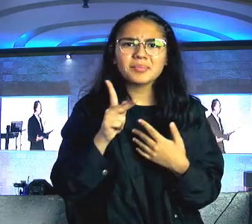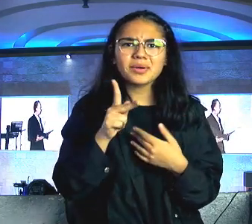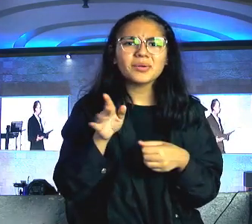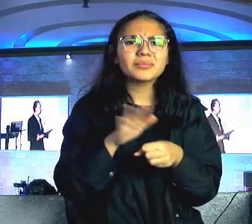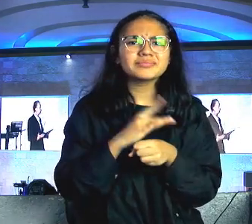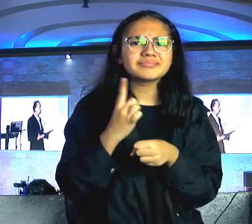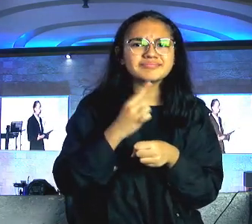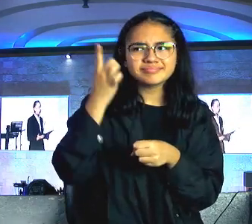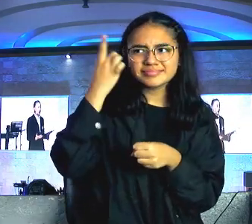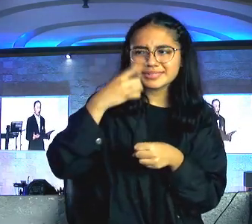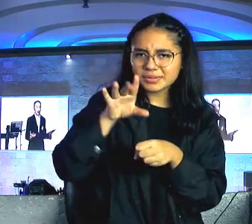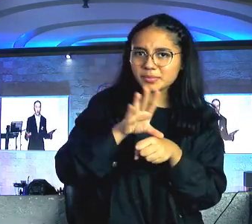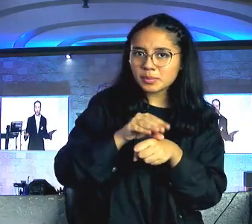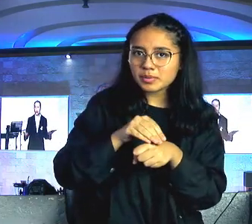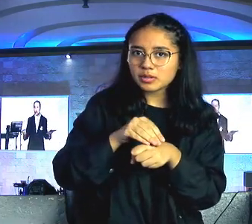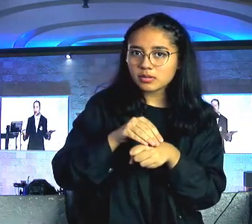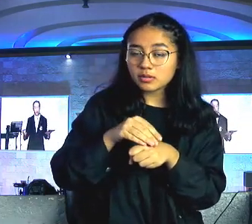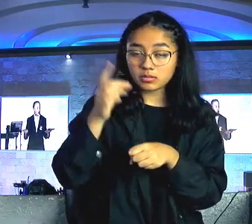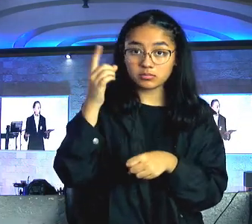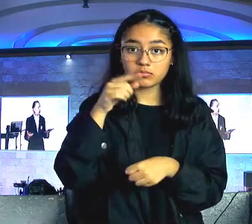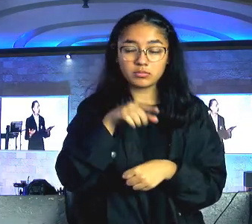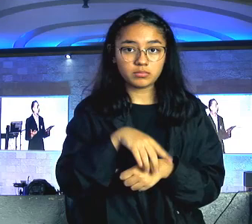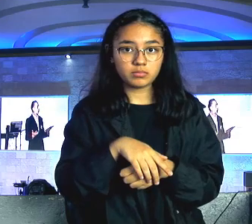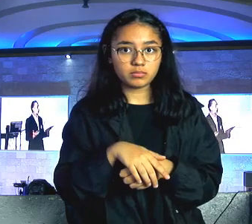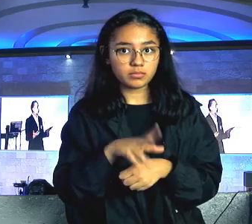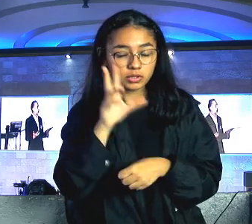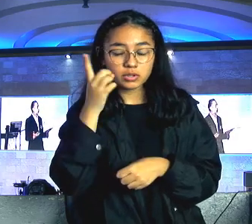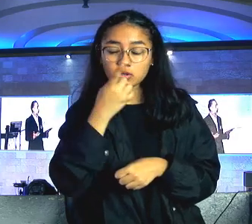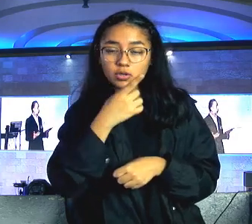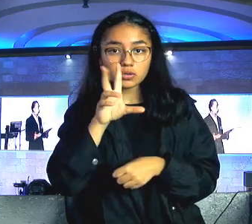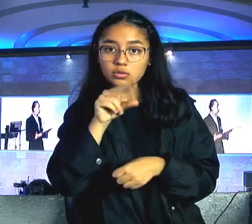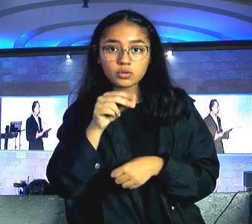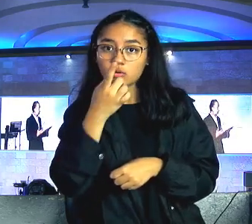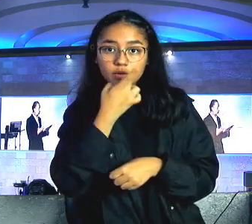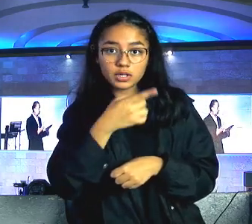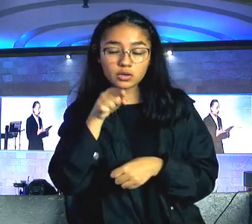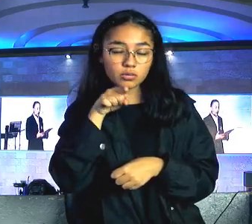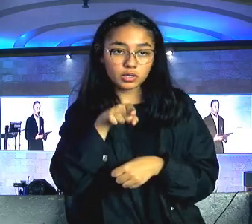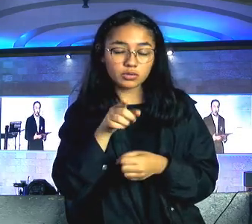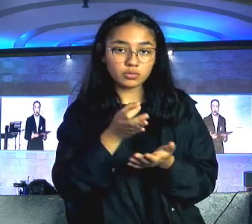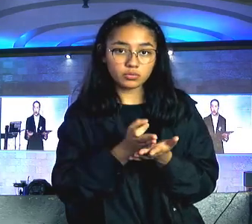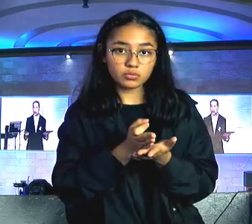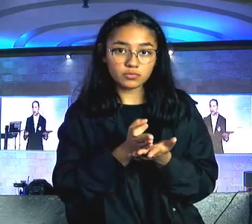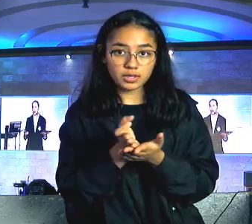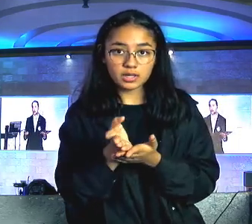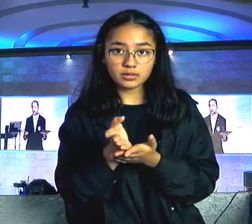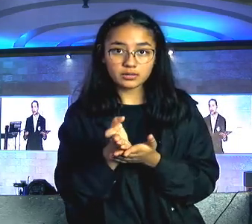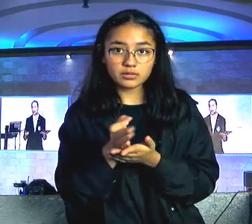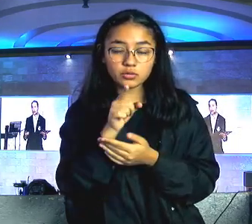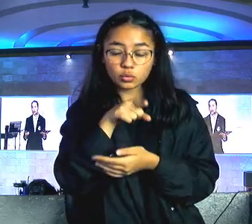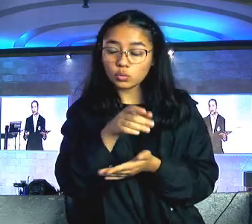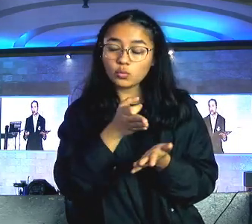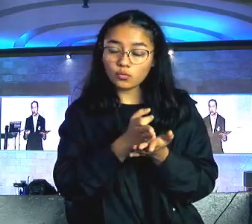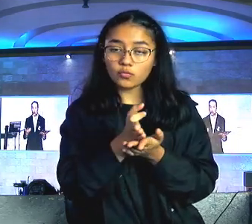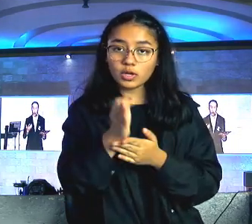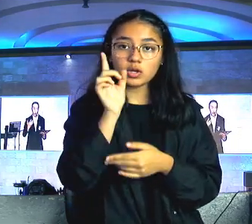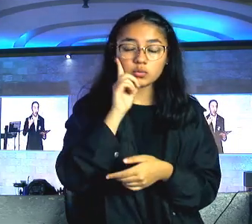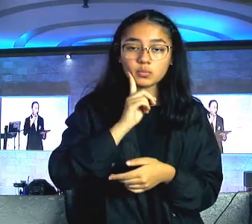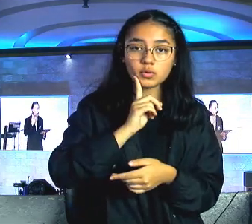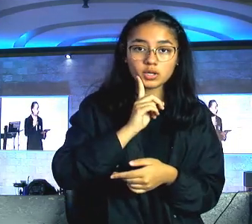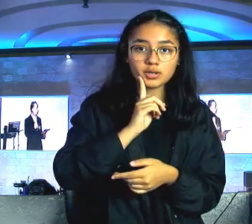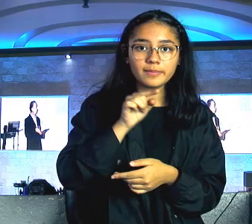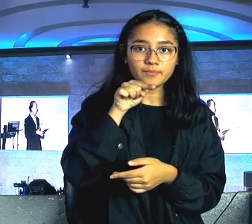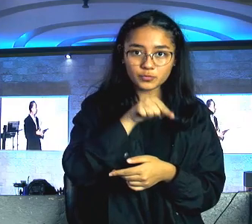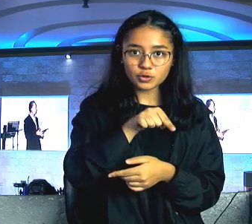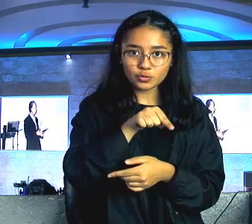permitió? ¿Dios te mandó que fueras infiel? No. Dios dice que le serás fiel a tu mujer. Tú decidiste